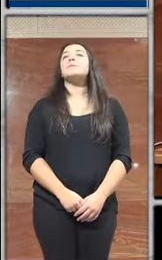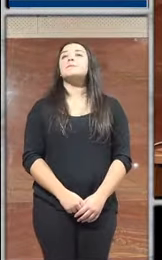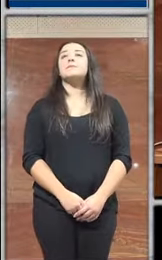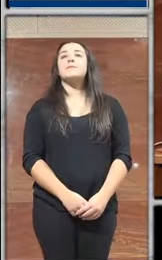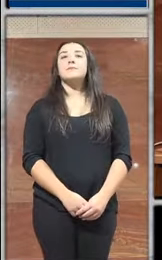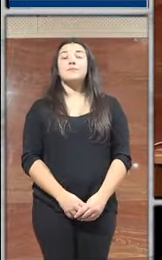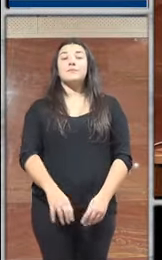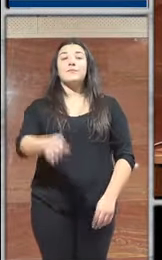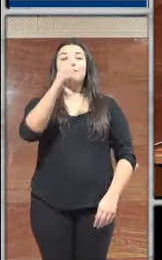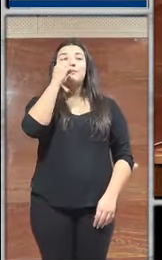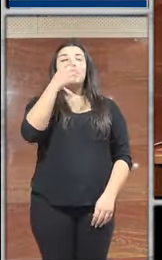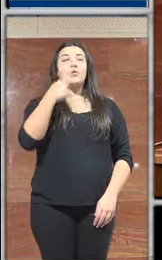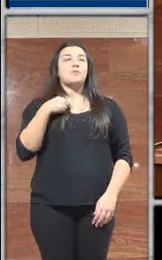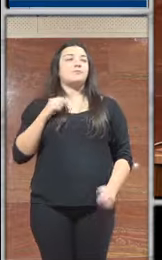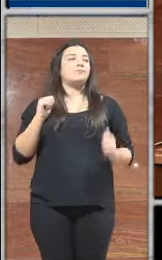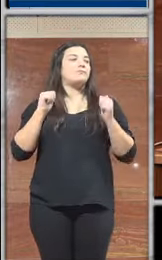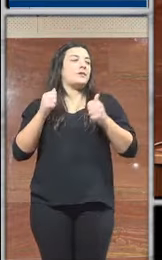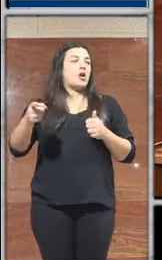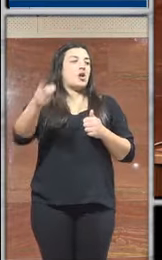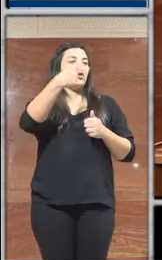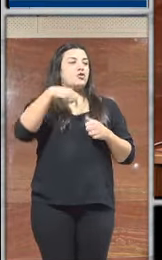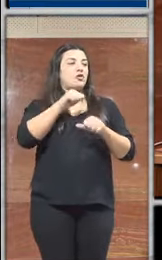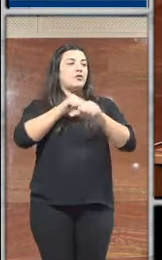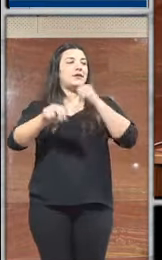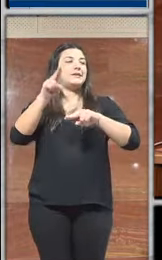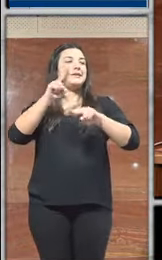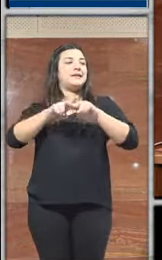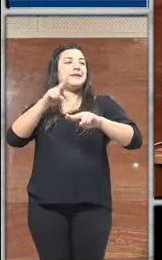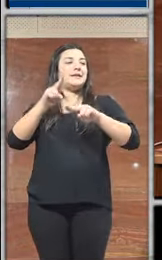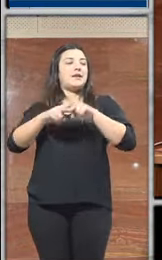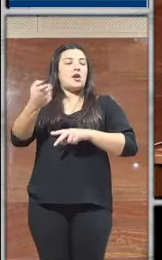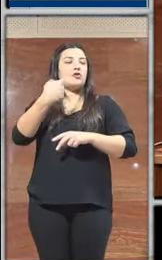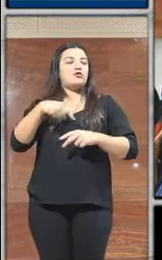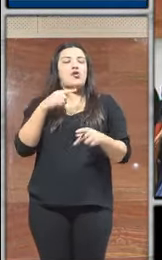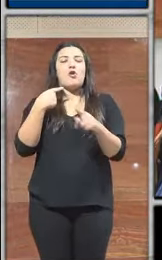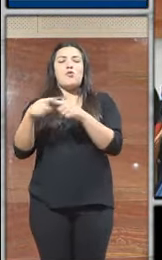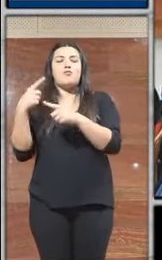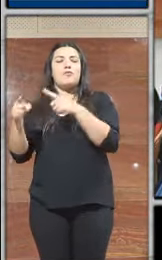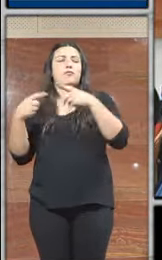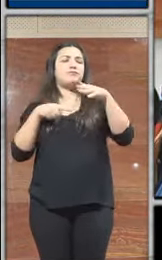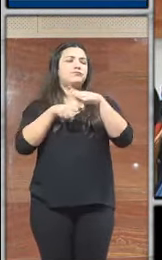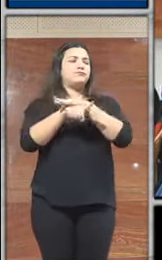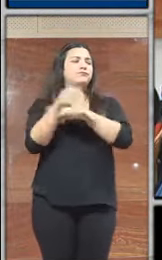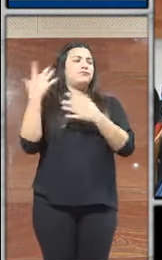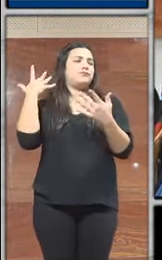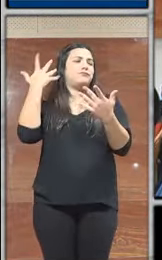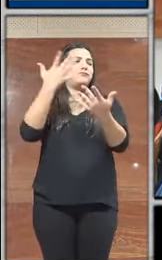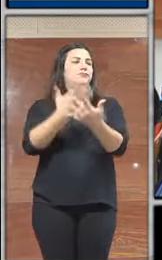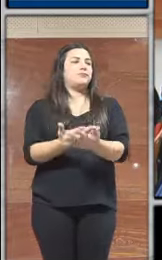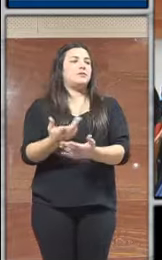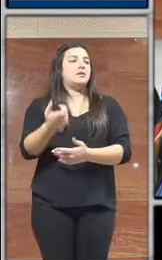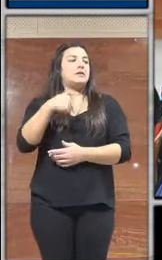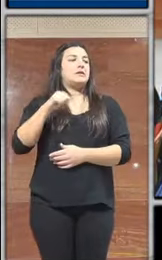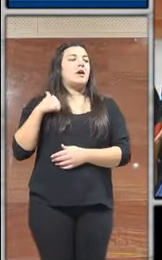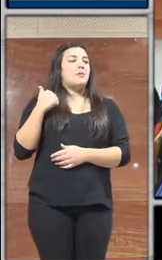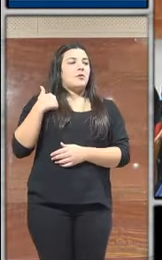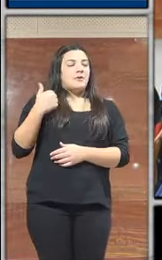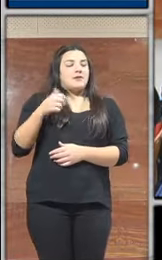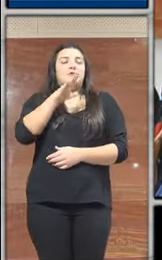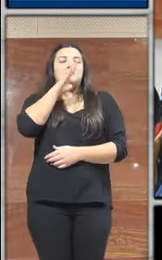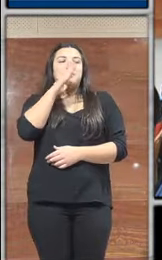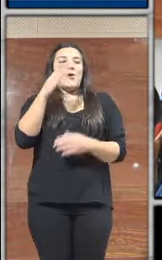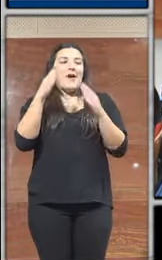bueno para empezar nosotros mismos desde Tarragona ya llevamos tiempo desarrollando cosas aprovecho para barrer un poco para casa